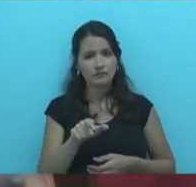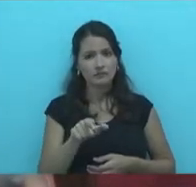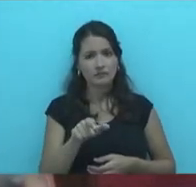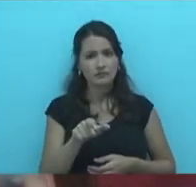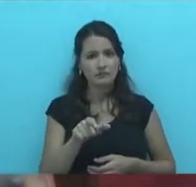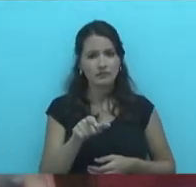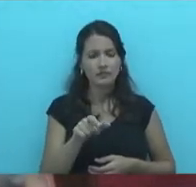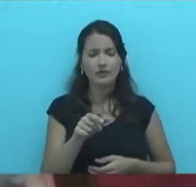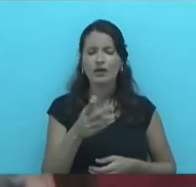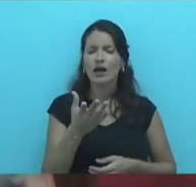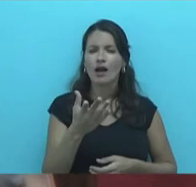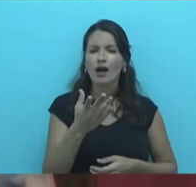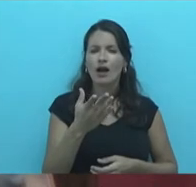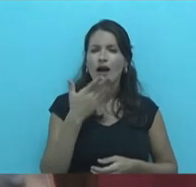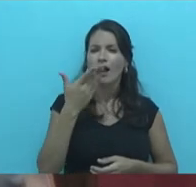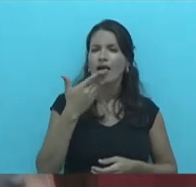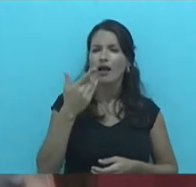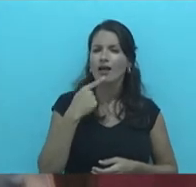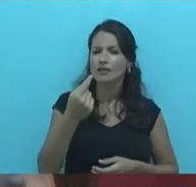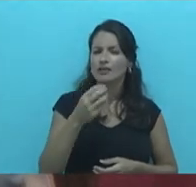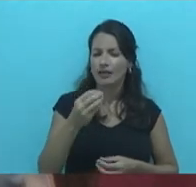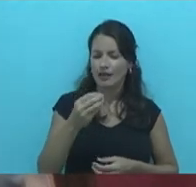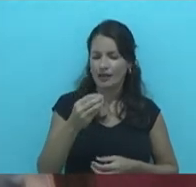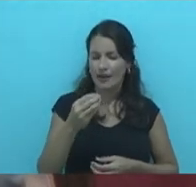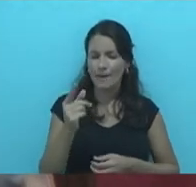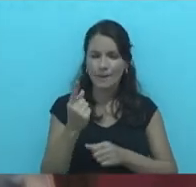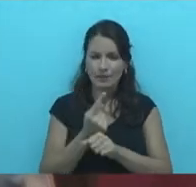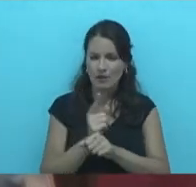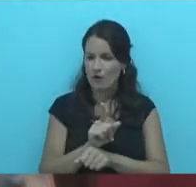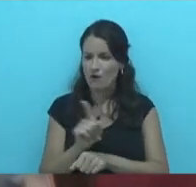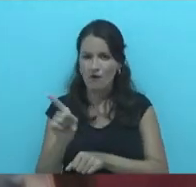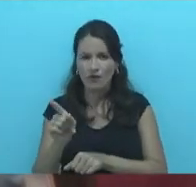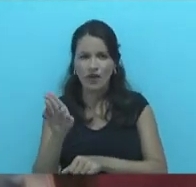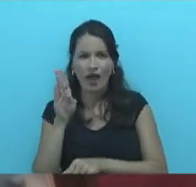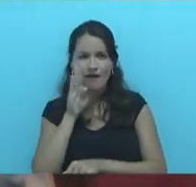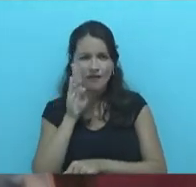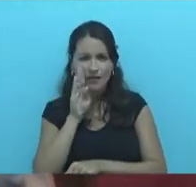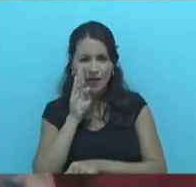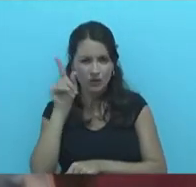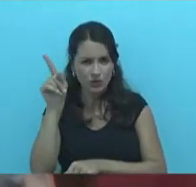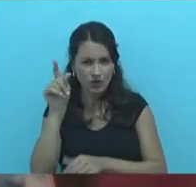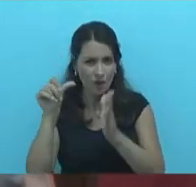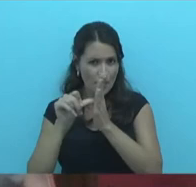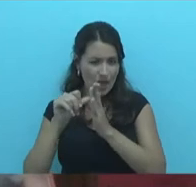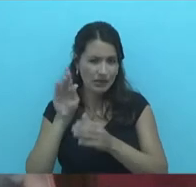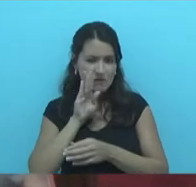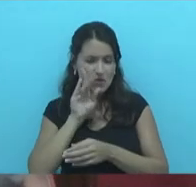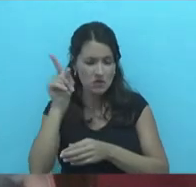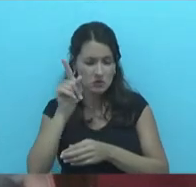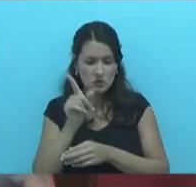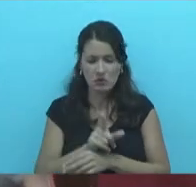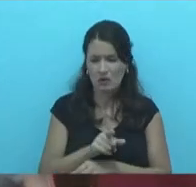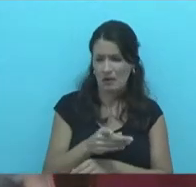repudiar la acción de Estados Unidos en esta guerra y